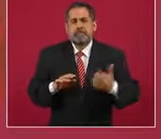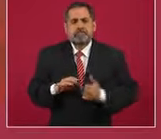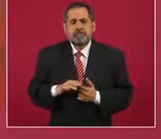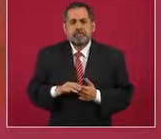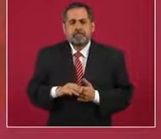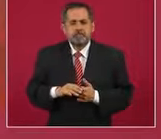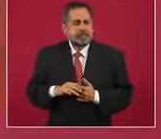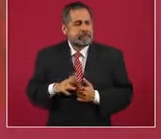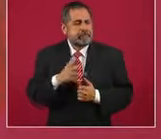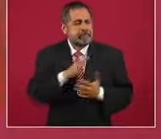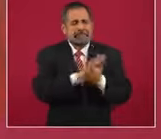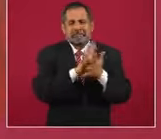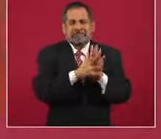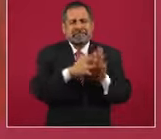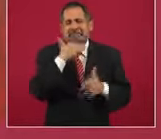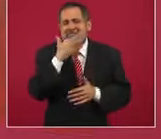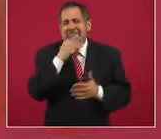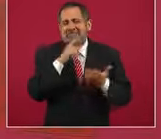maleada.